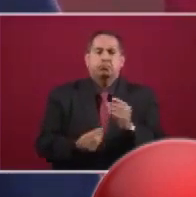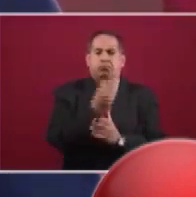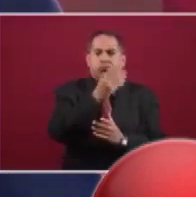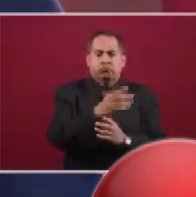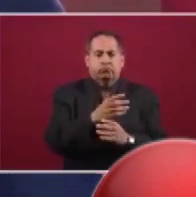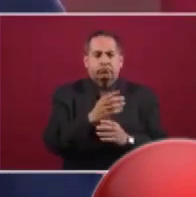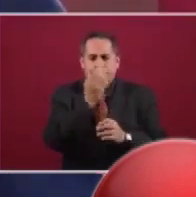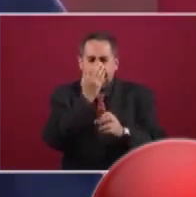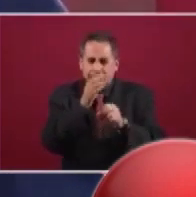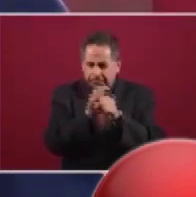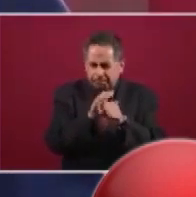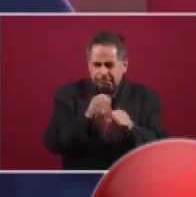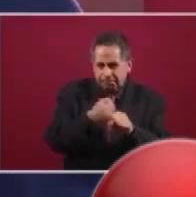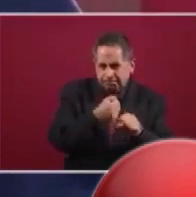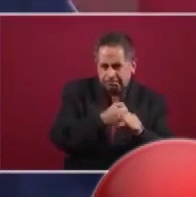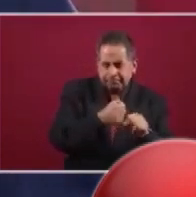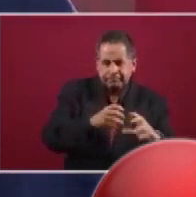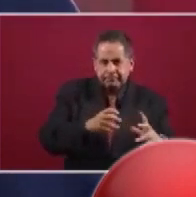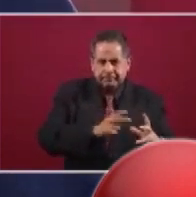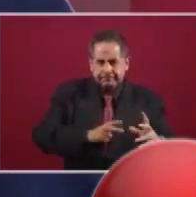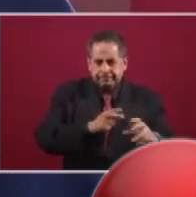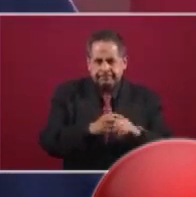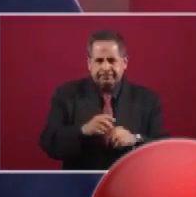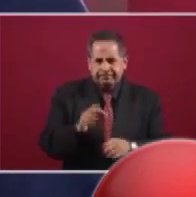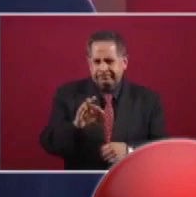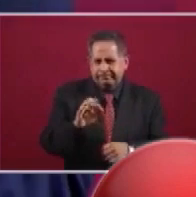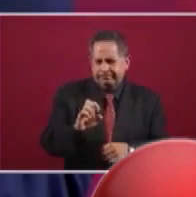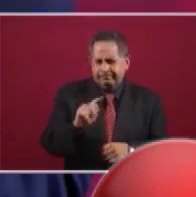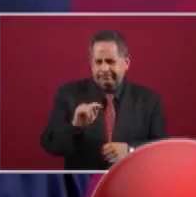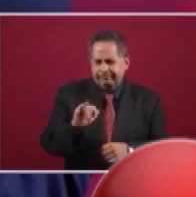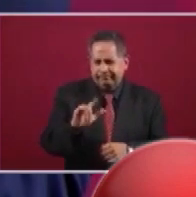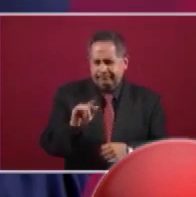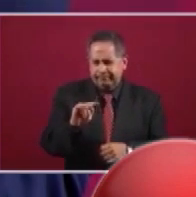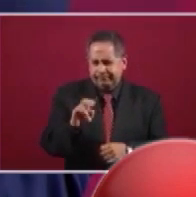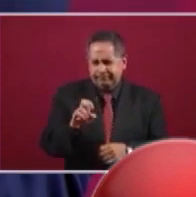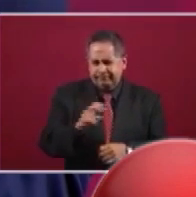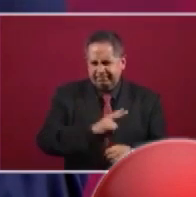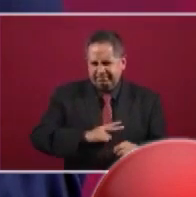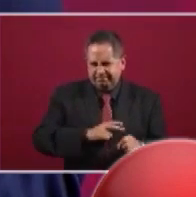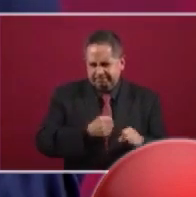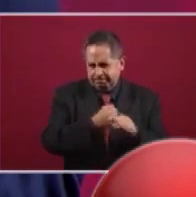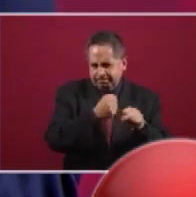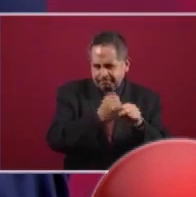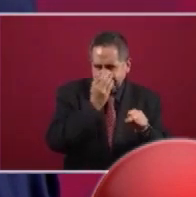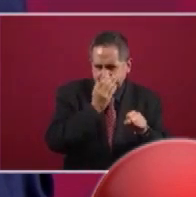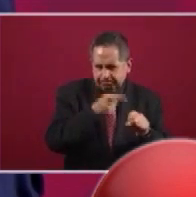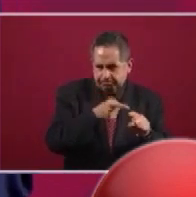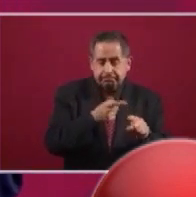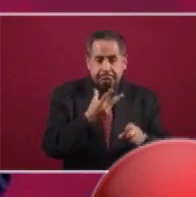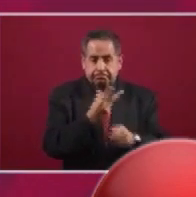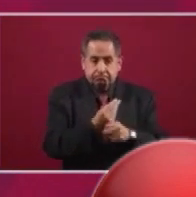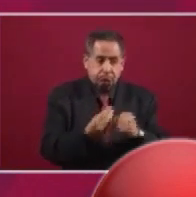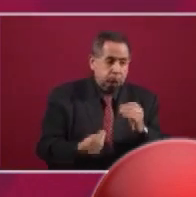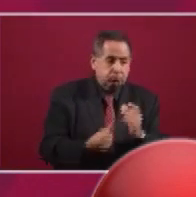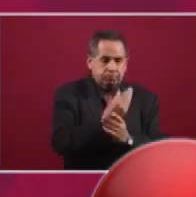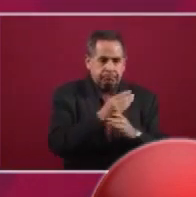de fertilizantes con todas estas plantas, porque hay